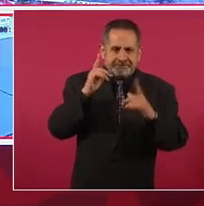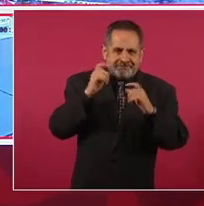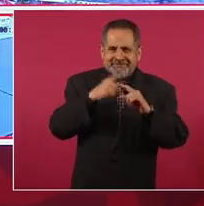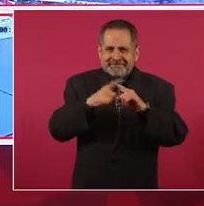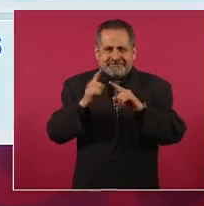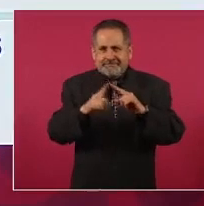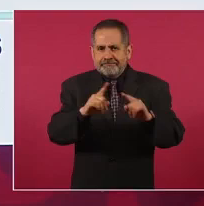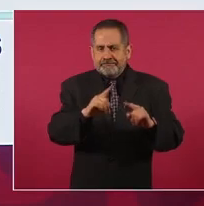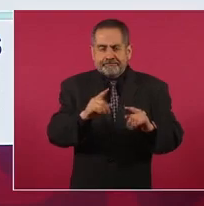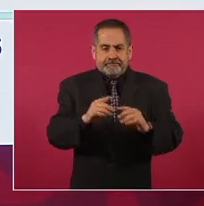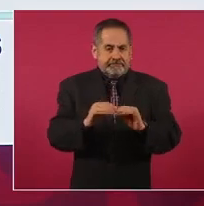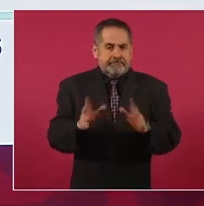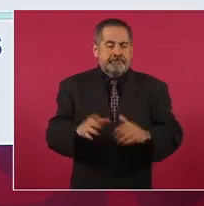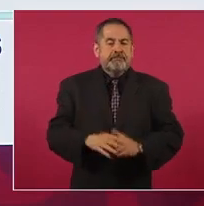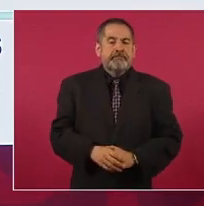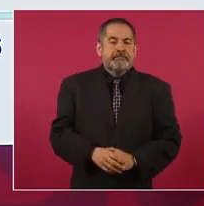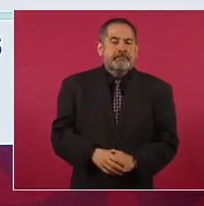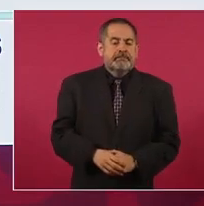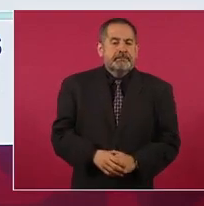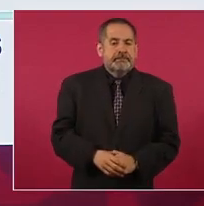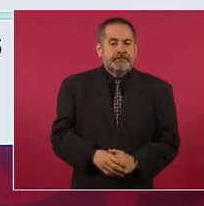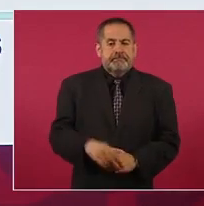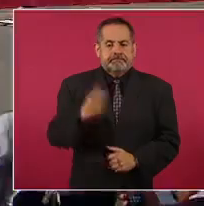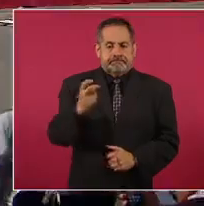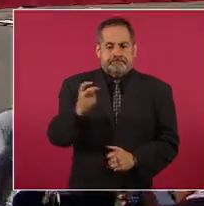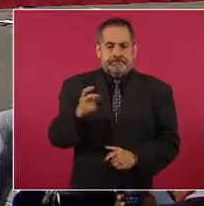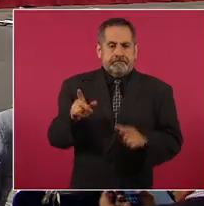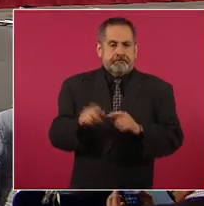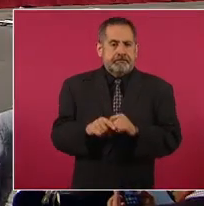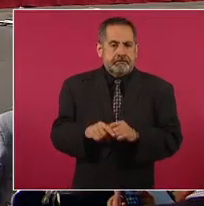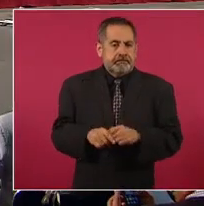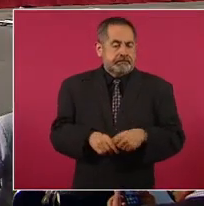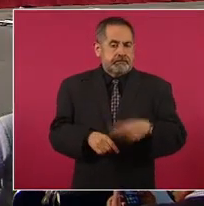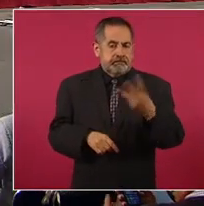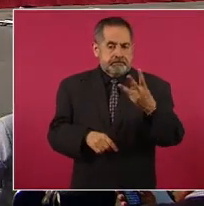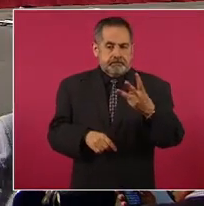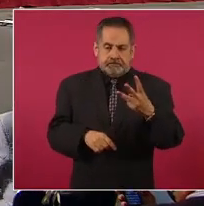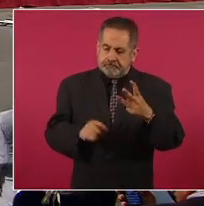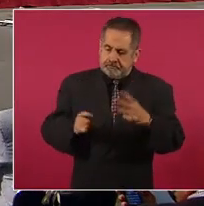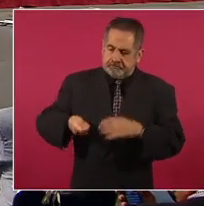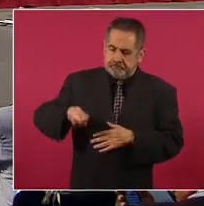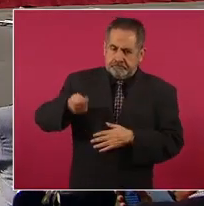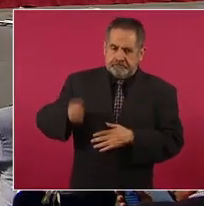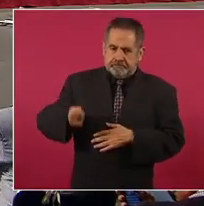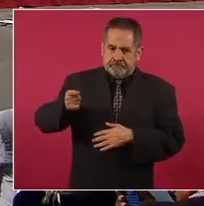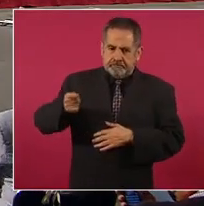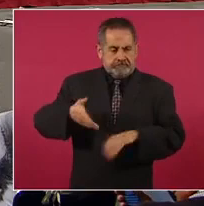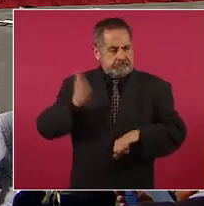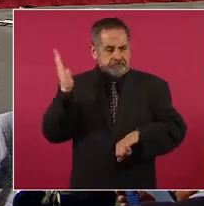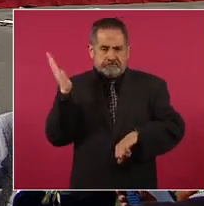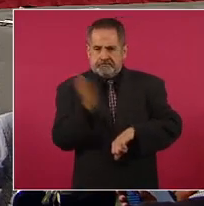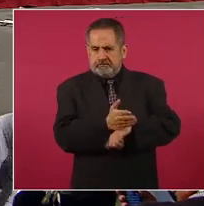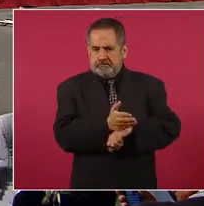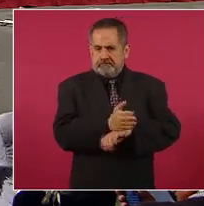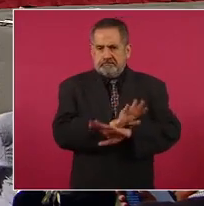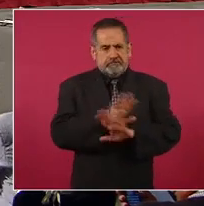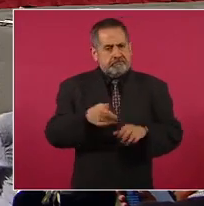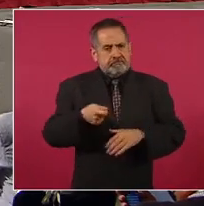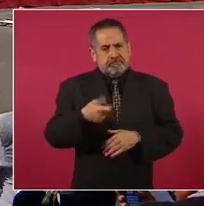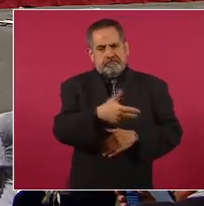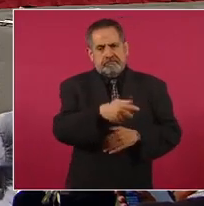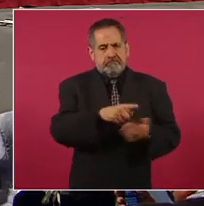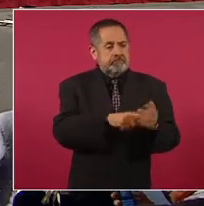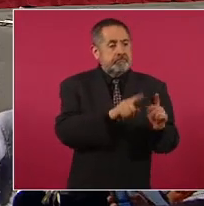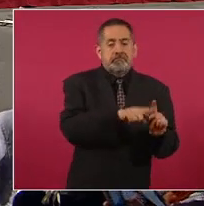Siguiente. Y con esto ya son los 3 primeros sentenciados de los homicidios